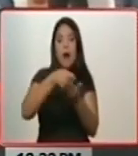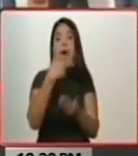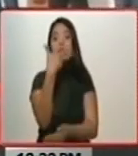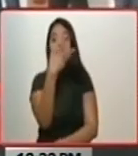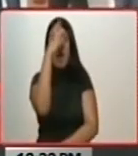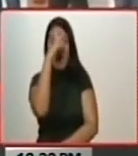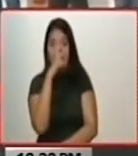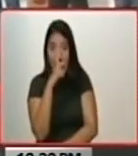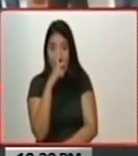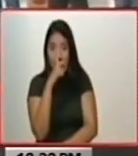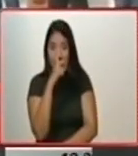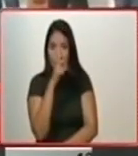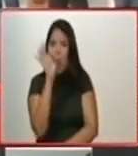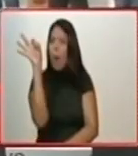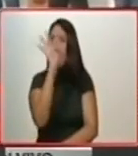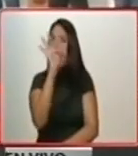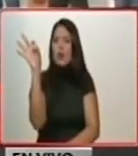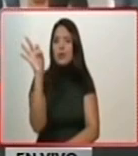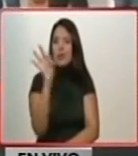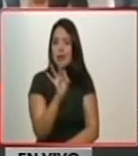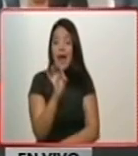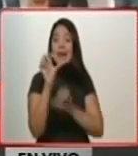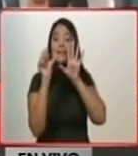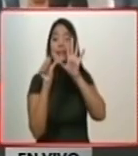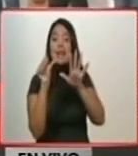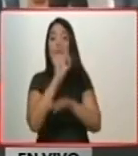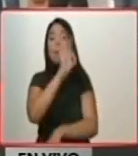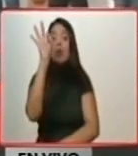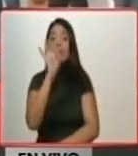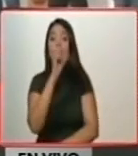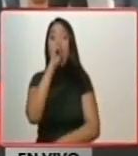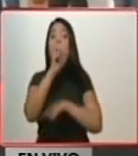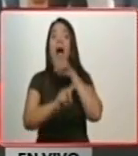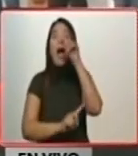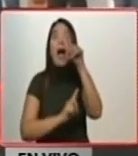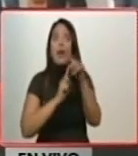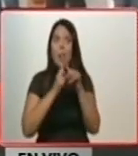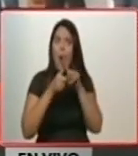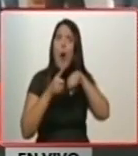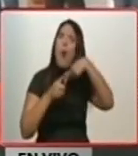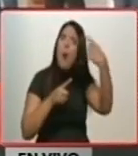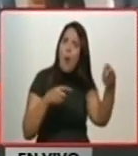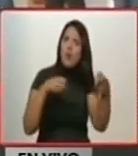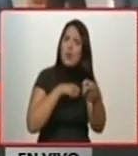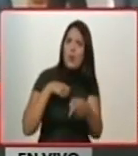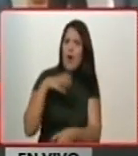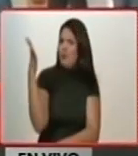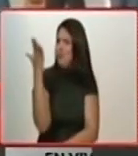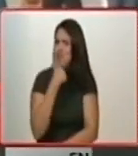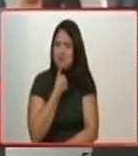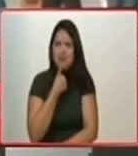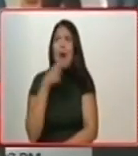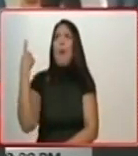con intereses del 6% anual? Eso no existe en ningún lado del